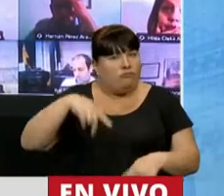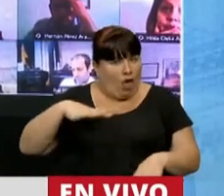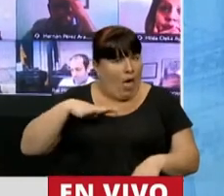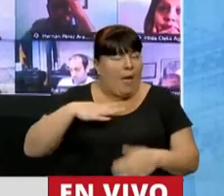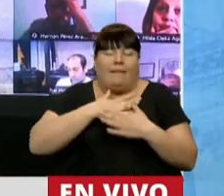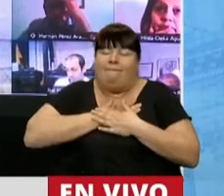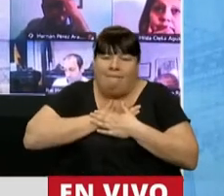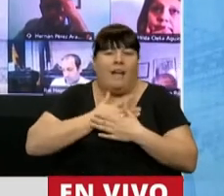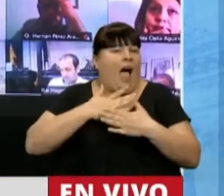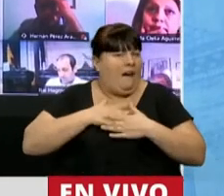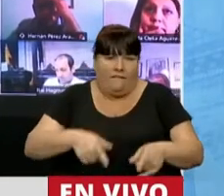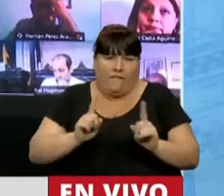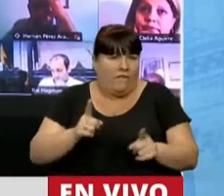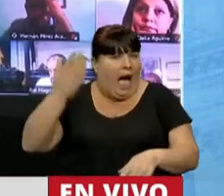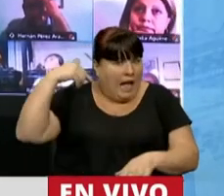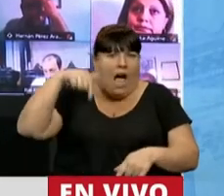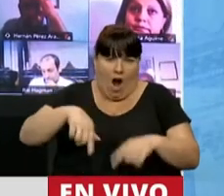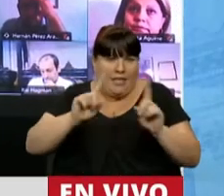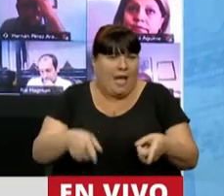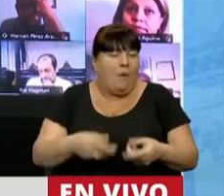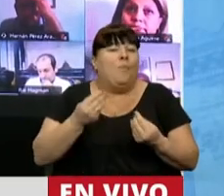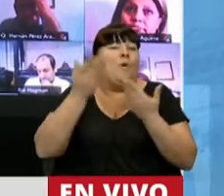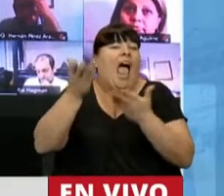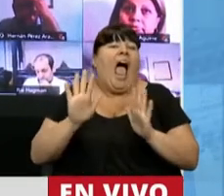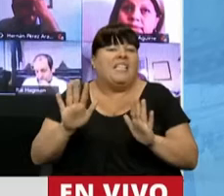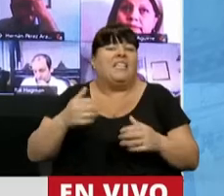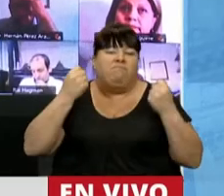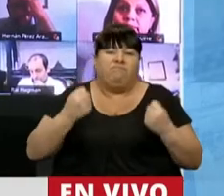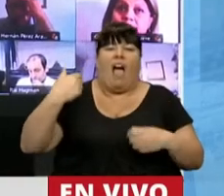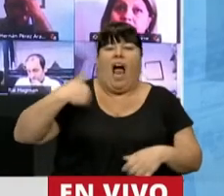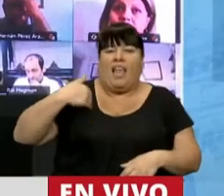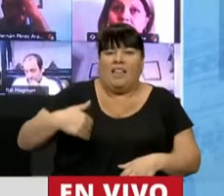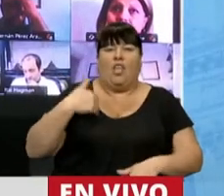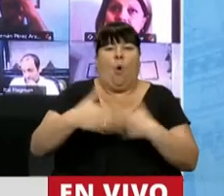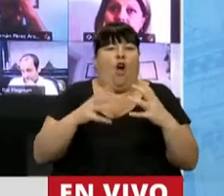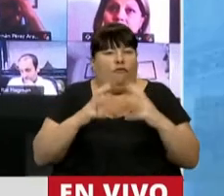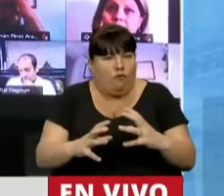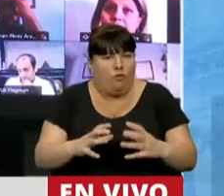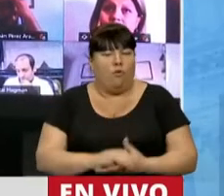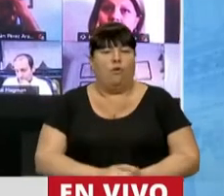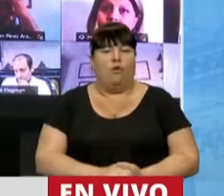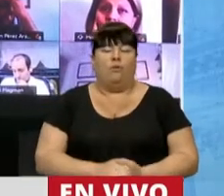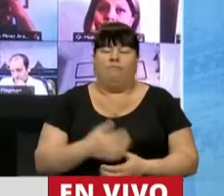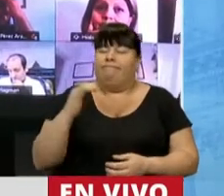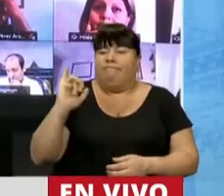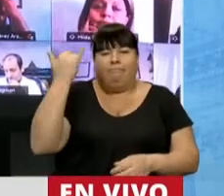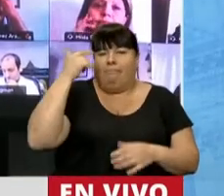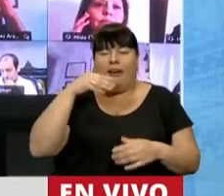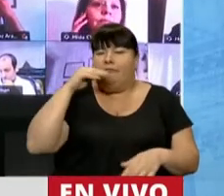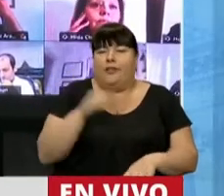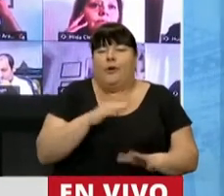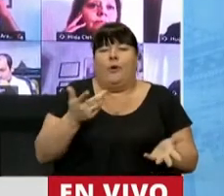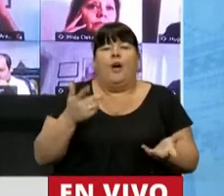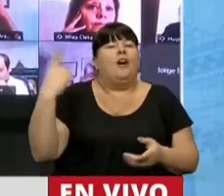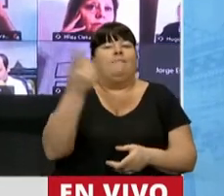y lo amábamos y lo amamos, porque fue lo que es, un gran argentino, un gran futbolista, un grande, lo que